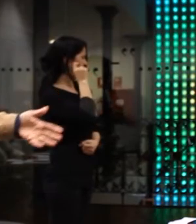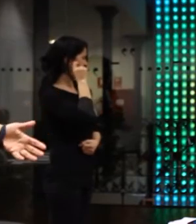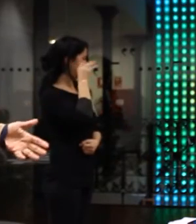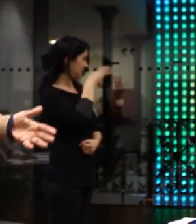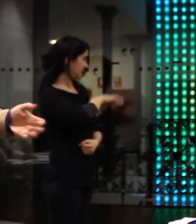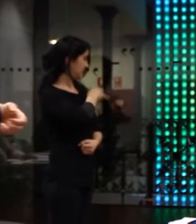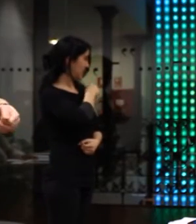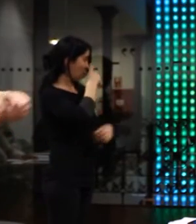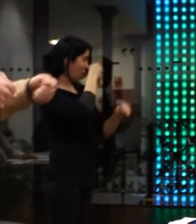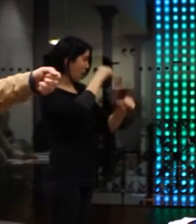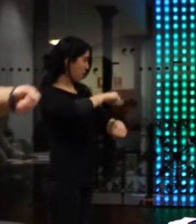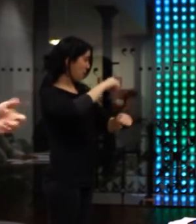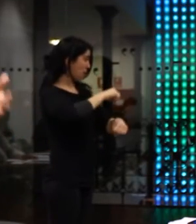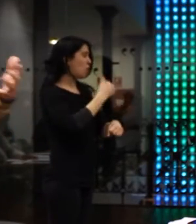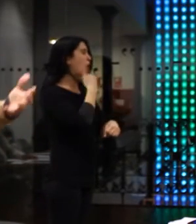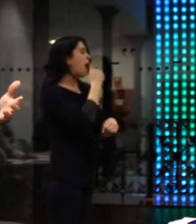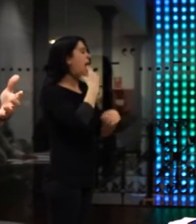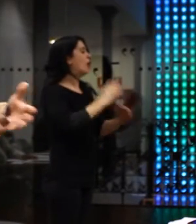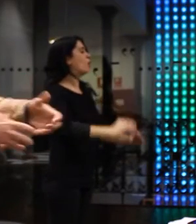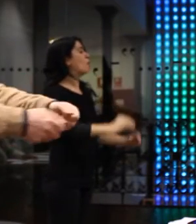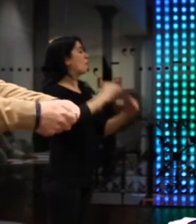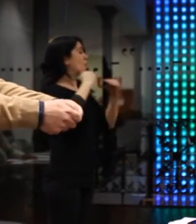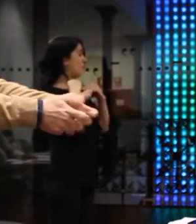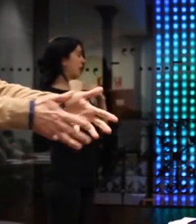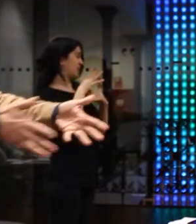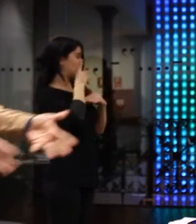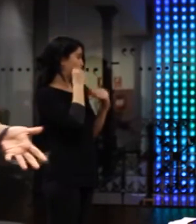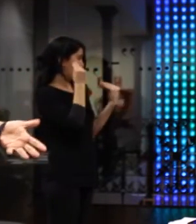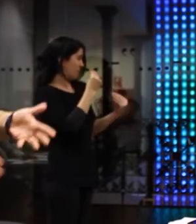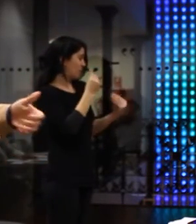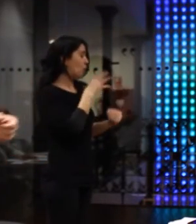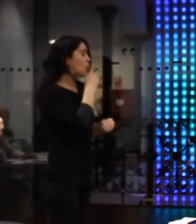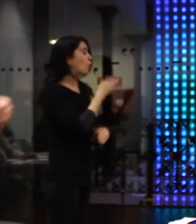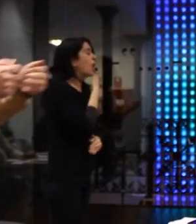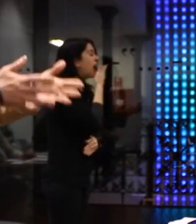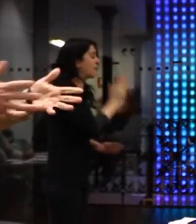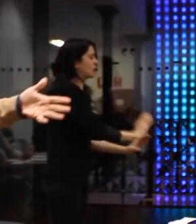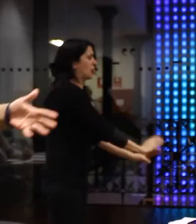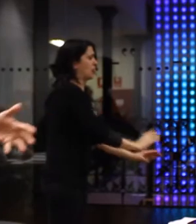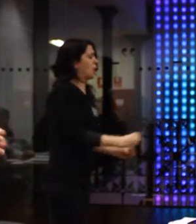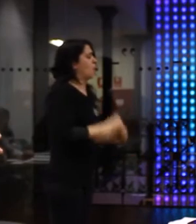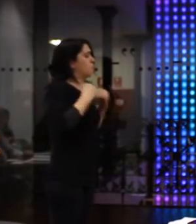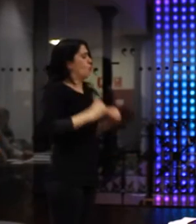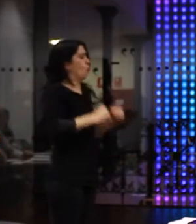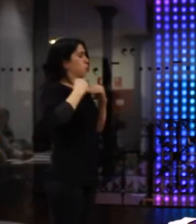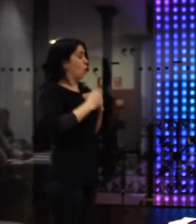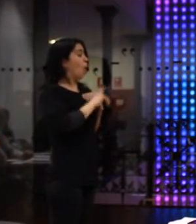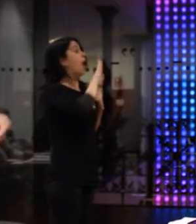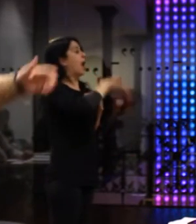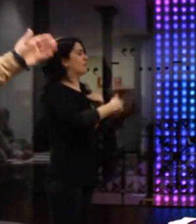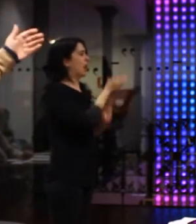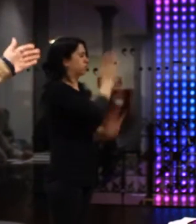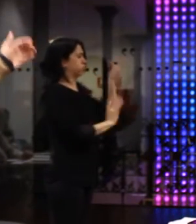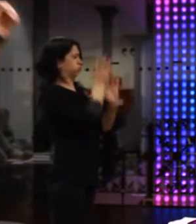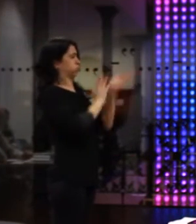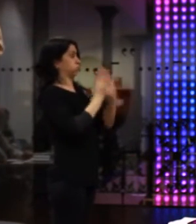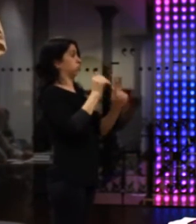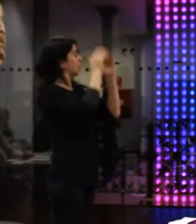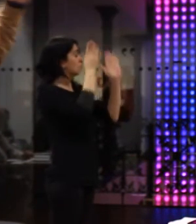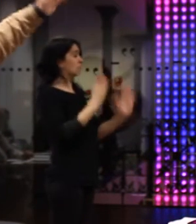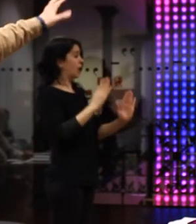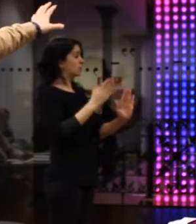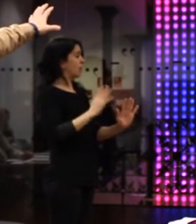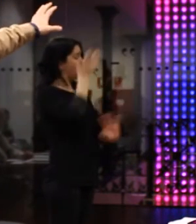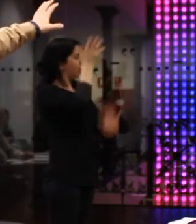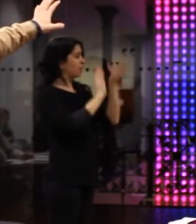se encendieron unas mantas con las que se protegía del frío porque el calefactor era poca cosa y al final murió en el incendio. En la señora del Puig